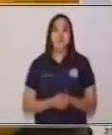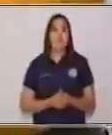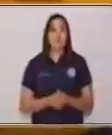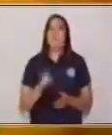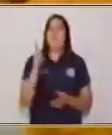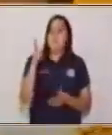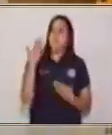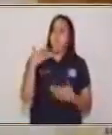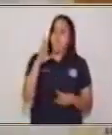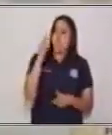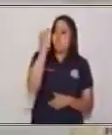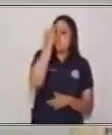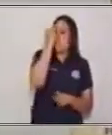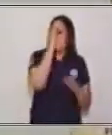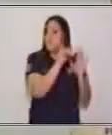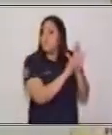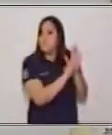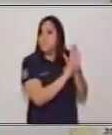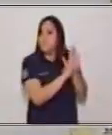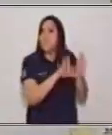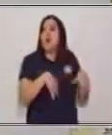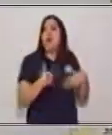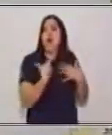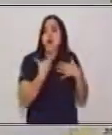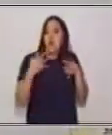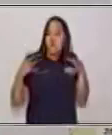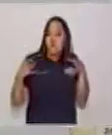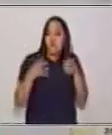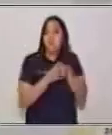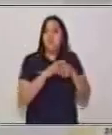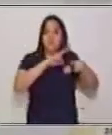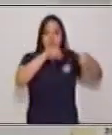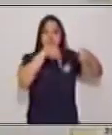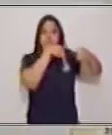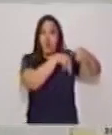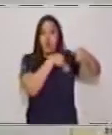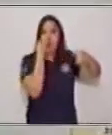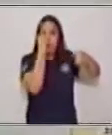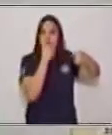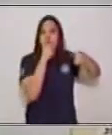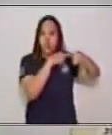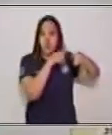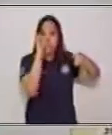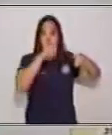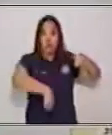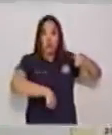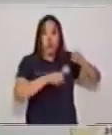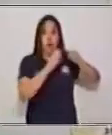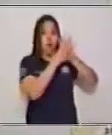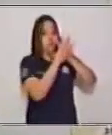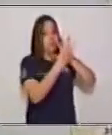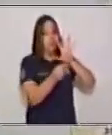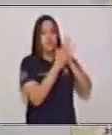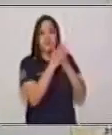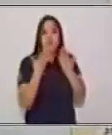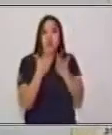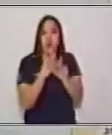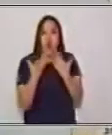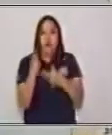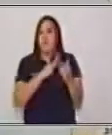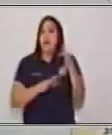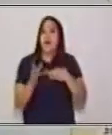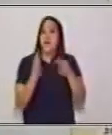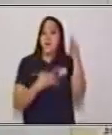Usted lo va a identificar como un núcleo del sujeto. Lo puede ir anotando en este momento, puede ir anotando todas